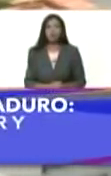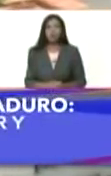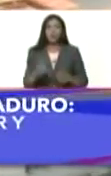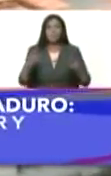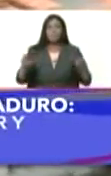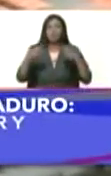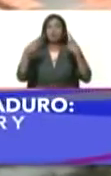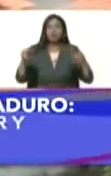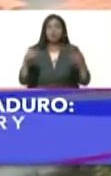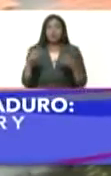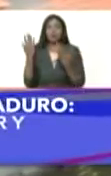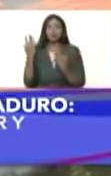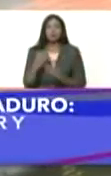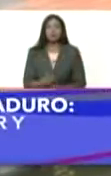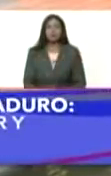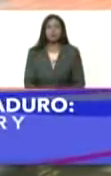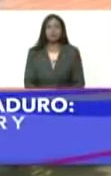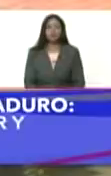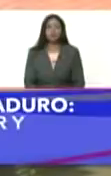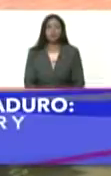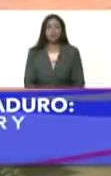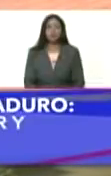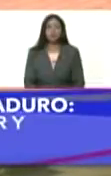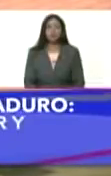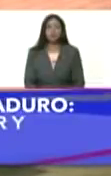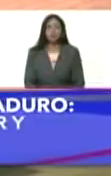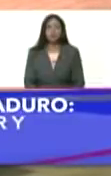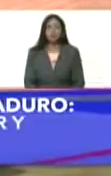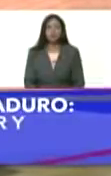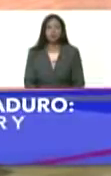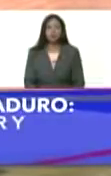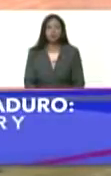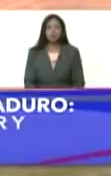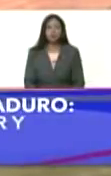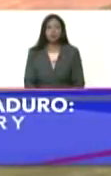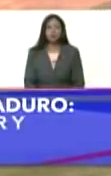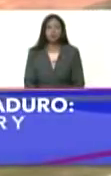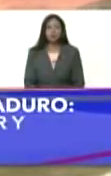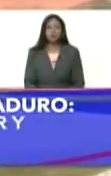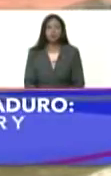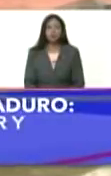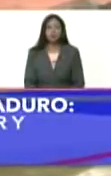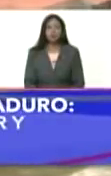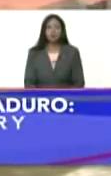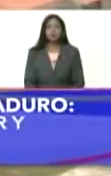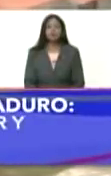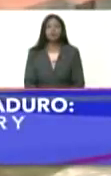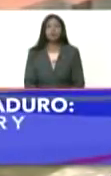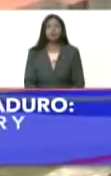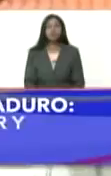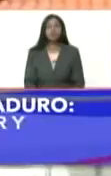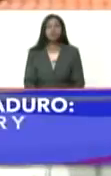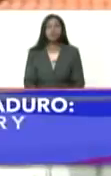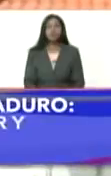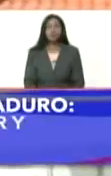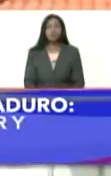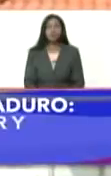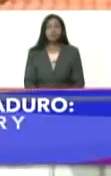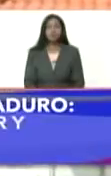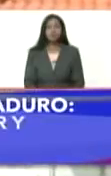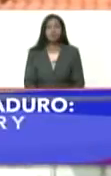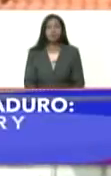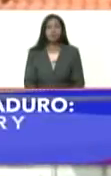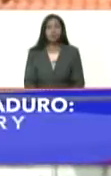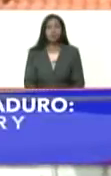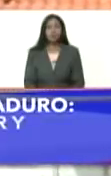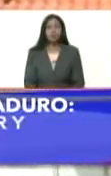¡Música! Más música y alegría. Sí, ok. ¡Presidente! ¡No más tú! ¡No más tú! ¡No más tú! ¡No